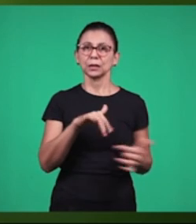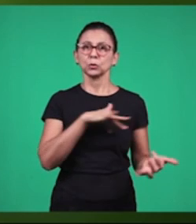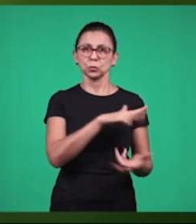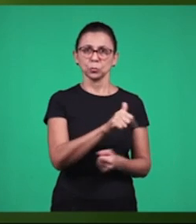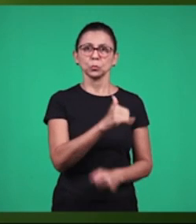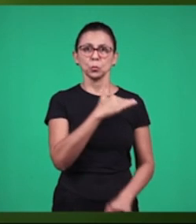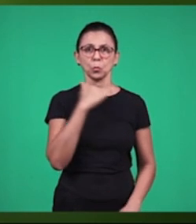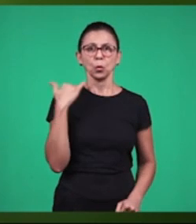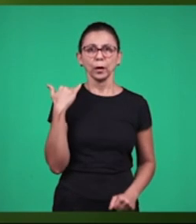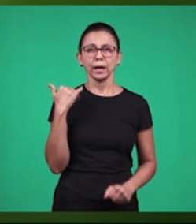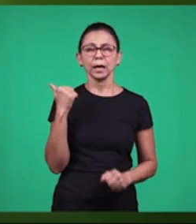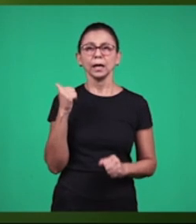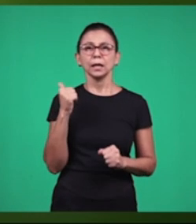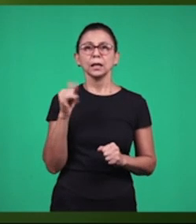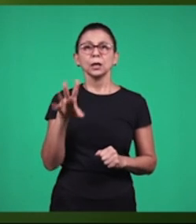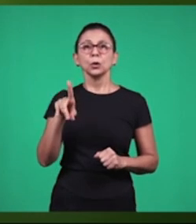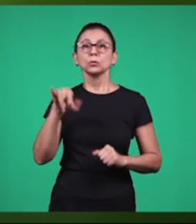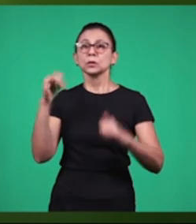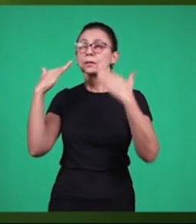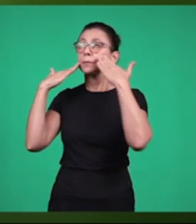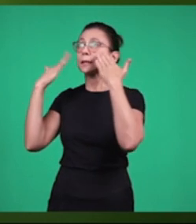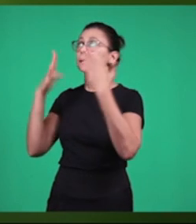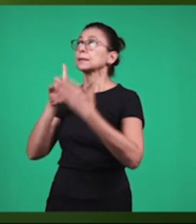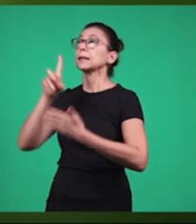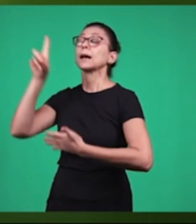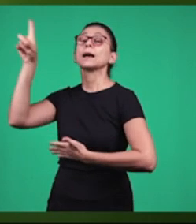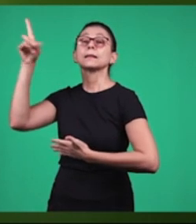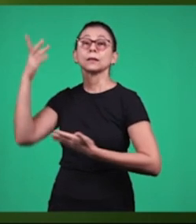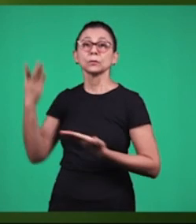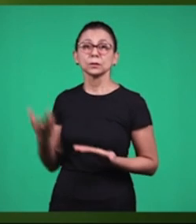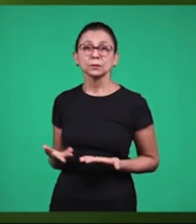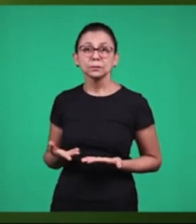cuando la situación